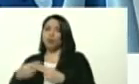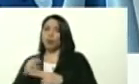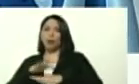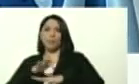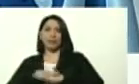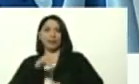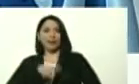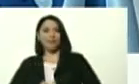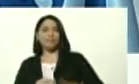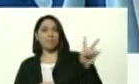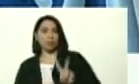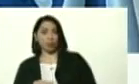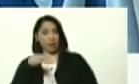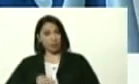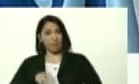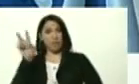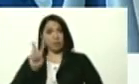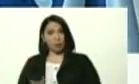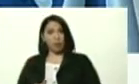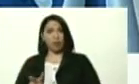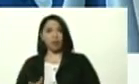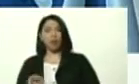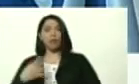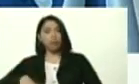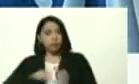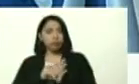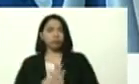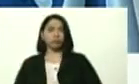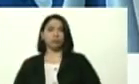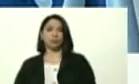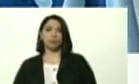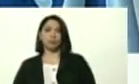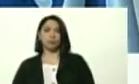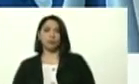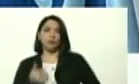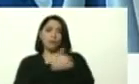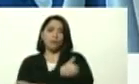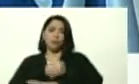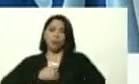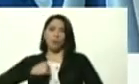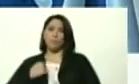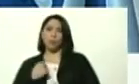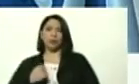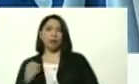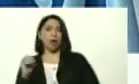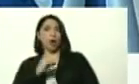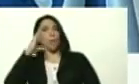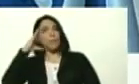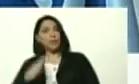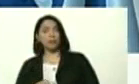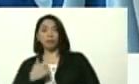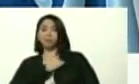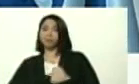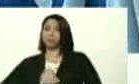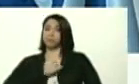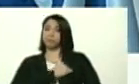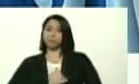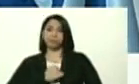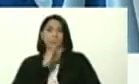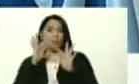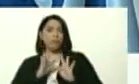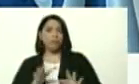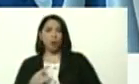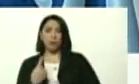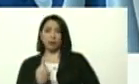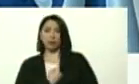en este país. Aquí lo ratificamos. Funcionario policial o militar que lamentablemente, de manera